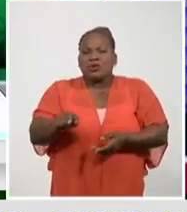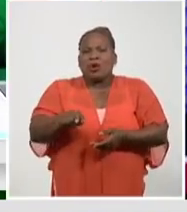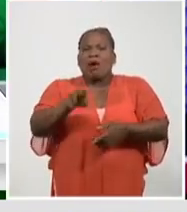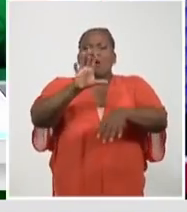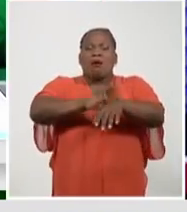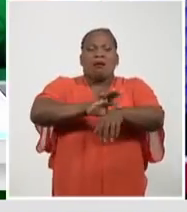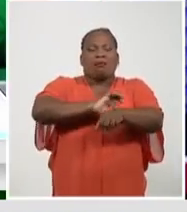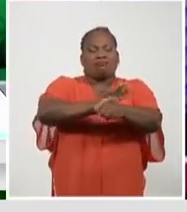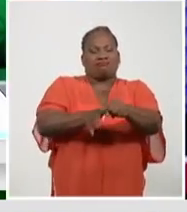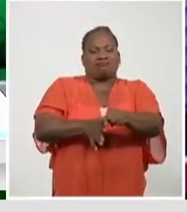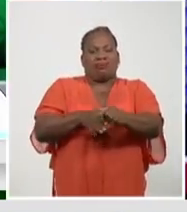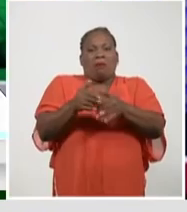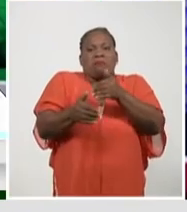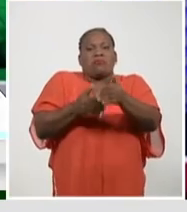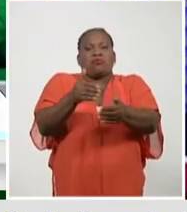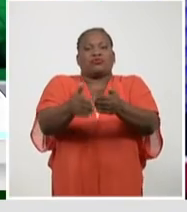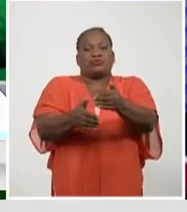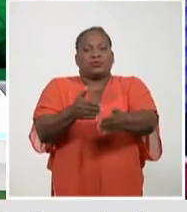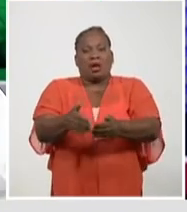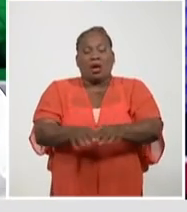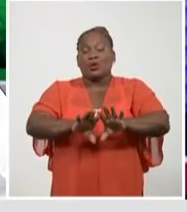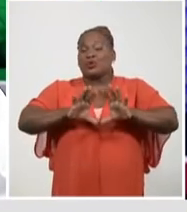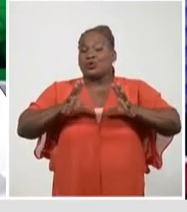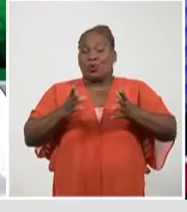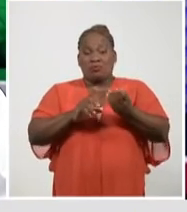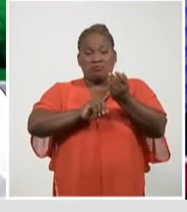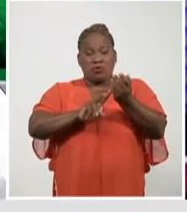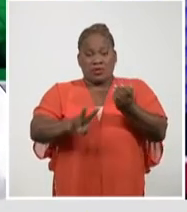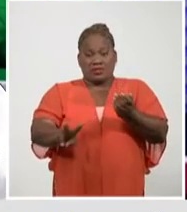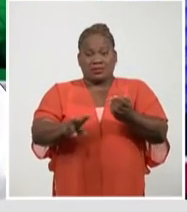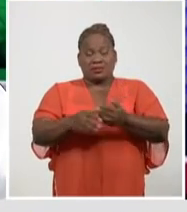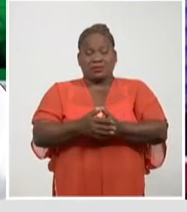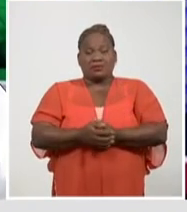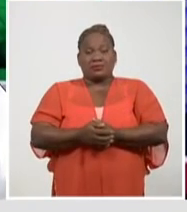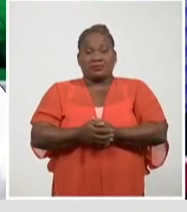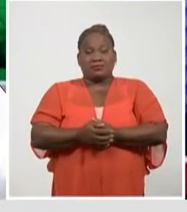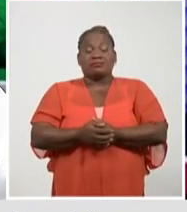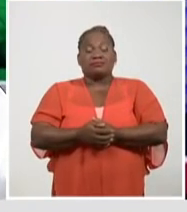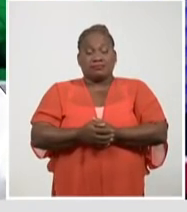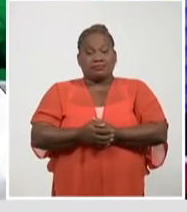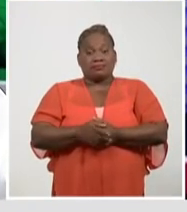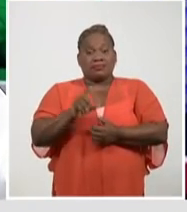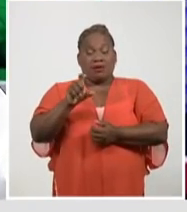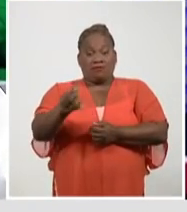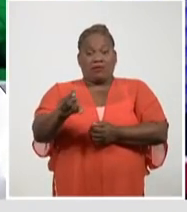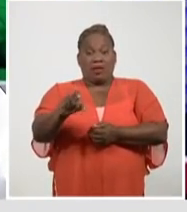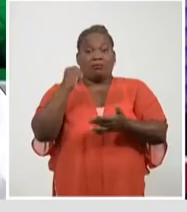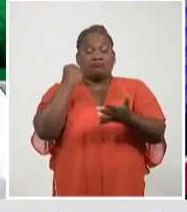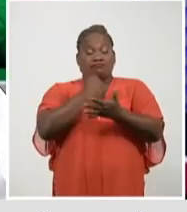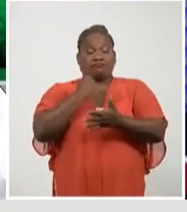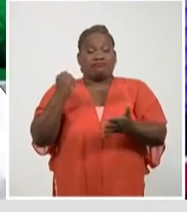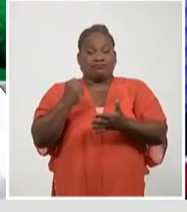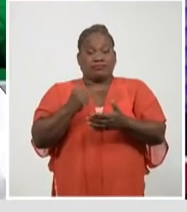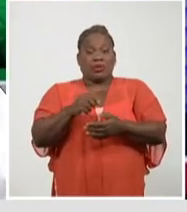Se procesaron muestras de todos los territorios y finalmente se diagnosticaron